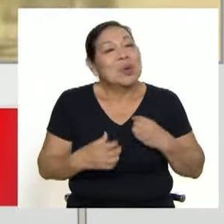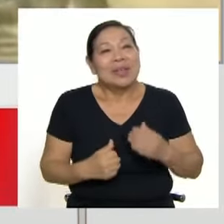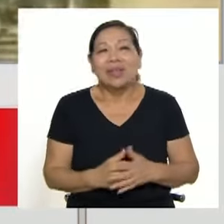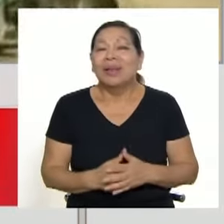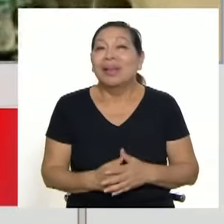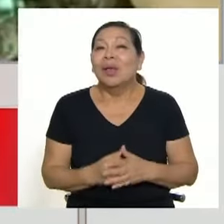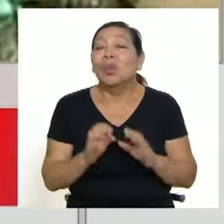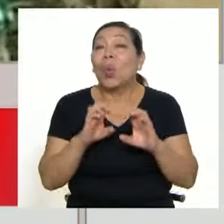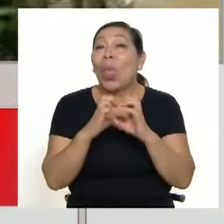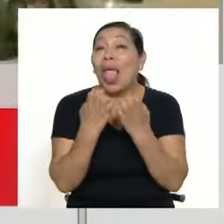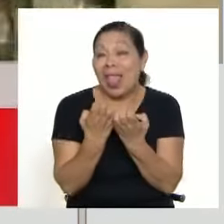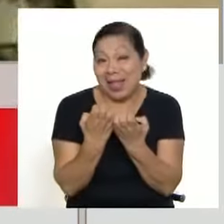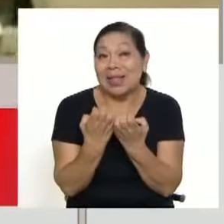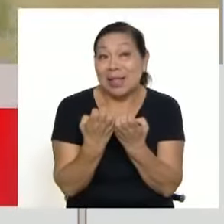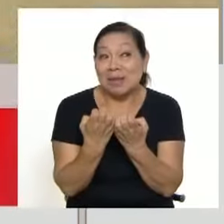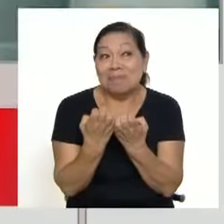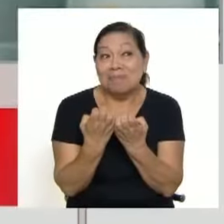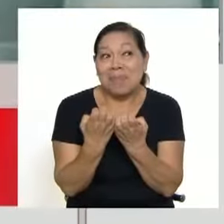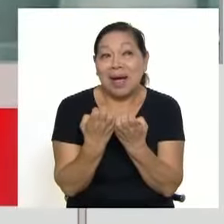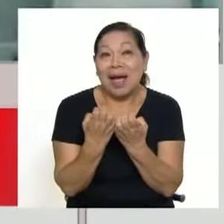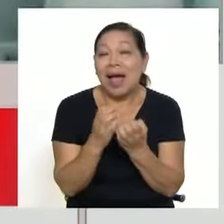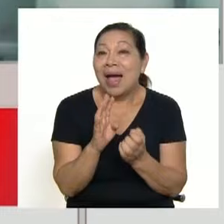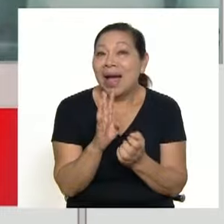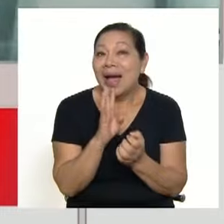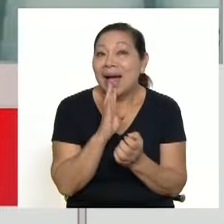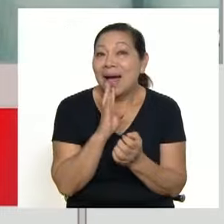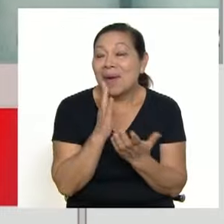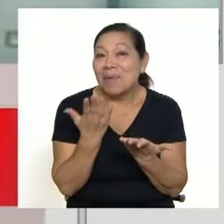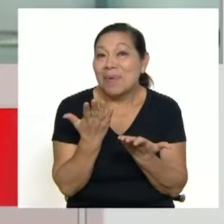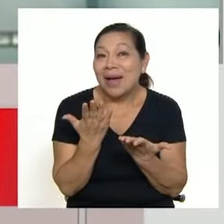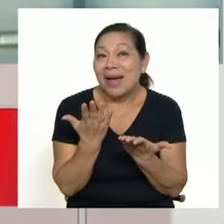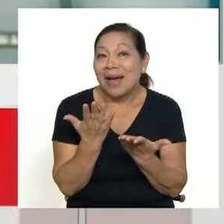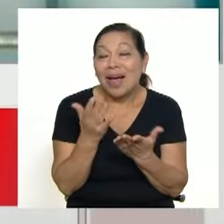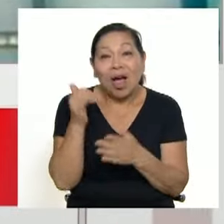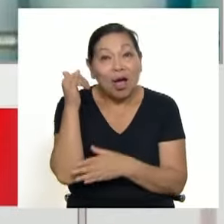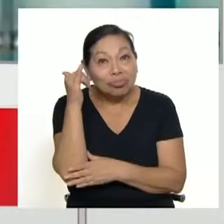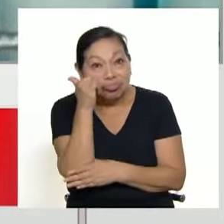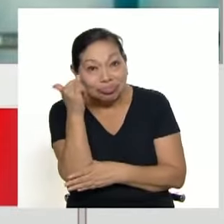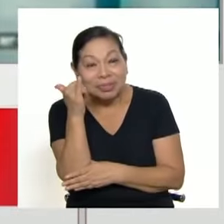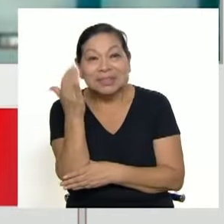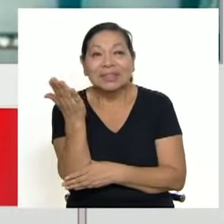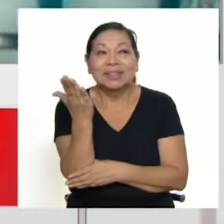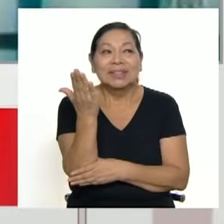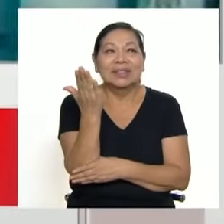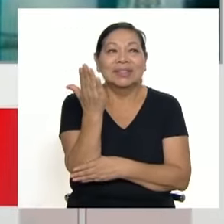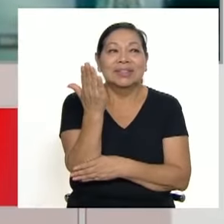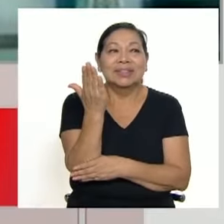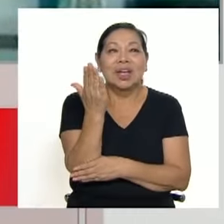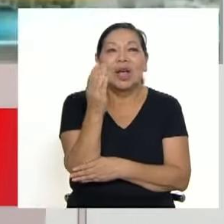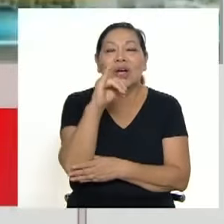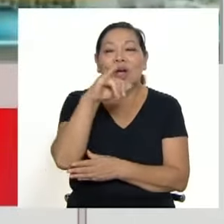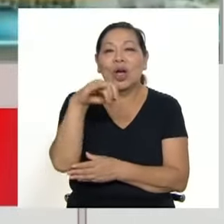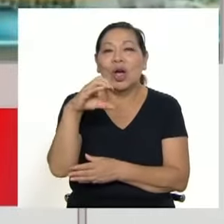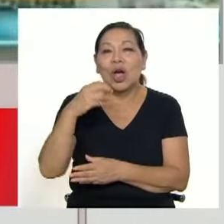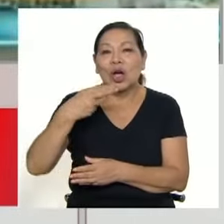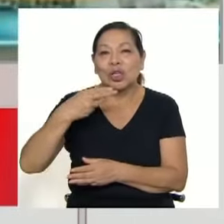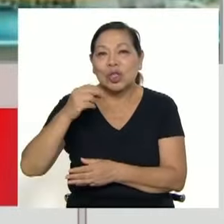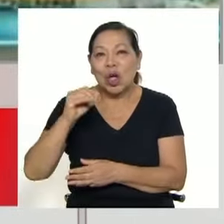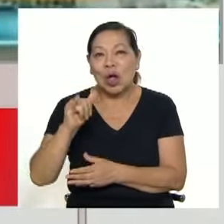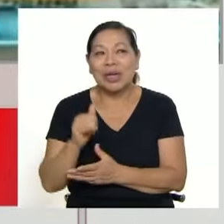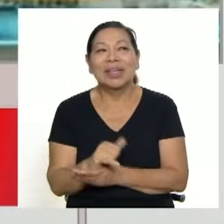Manolo, y sobre tu equipo, ¿no? Sobre tu equipo, nos hablabas de el camarógrafo, Miguel, me dijiste... Johnny